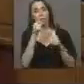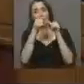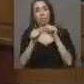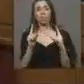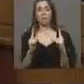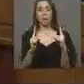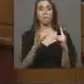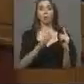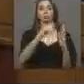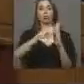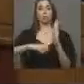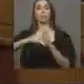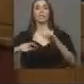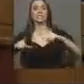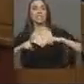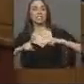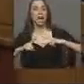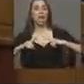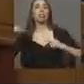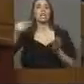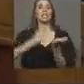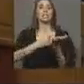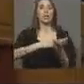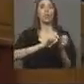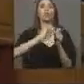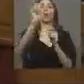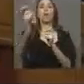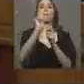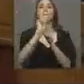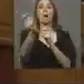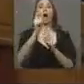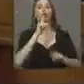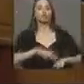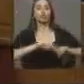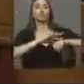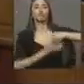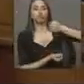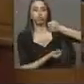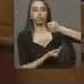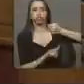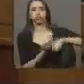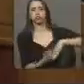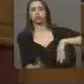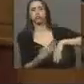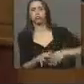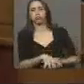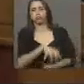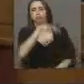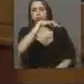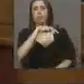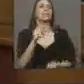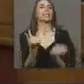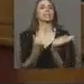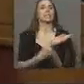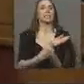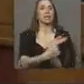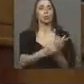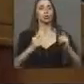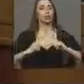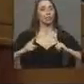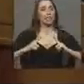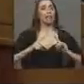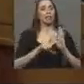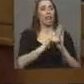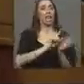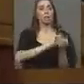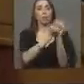cesantía? No veo cuál es la razón para que eso. Ahí hay plata acumulada en exceso. Hemos modificado el seguro de cesantía en esta dirección, pero